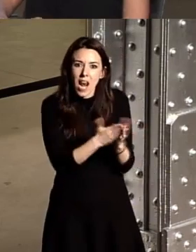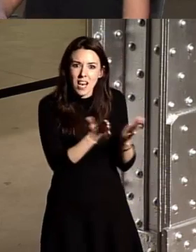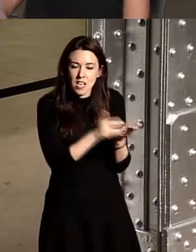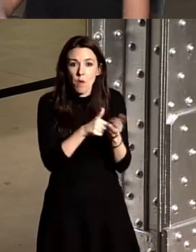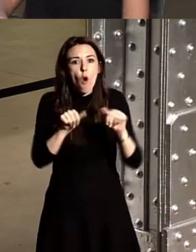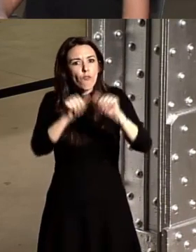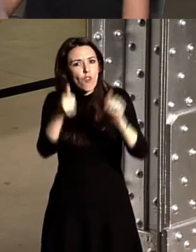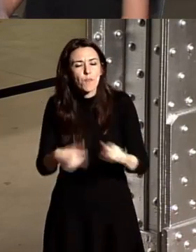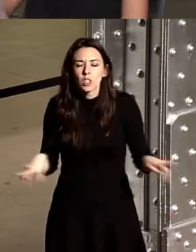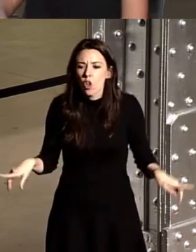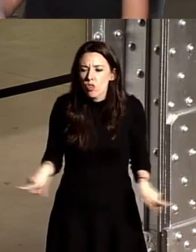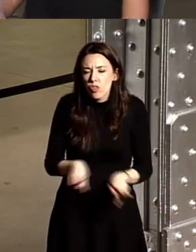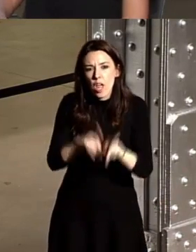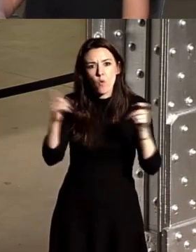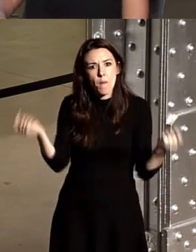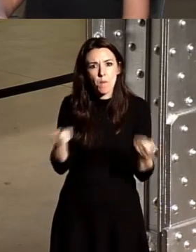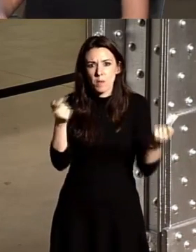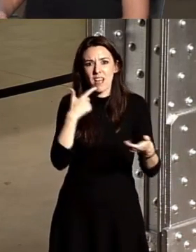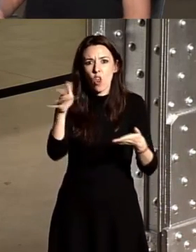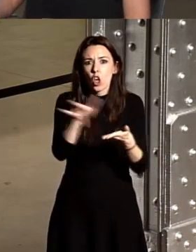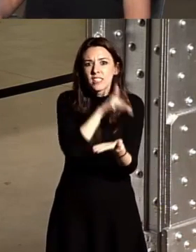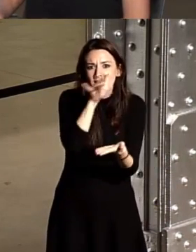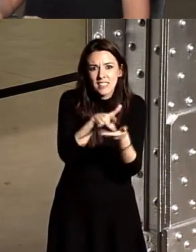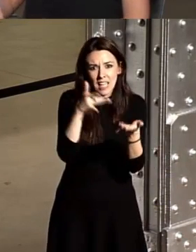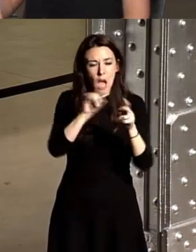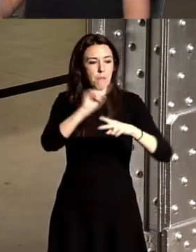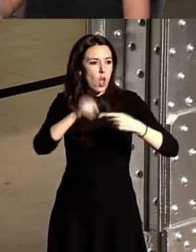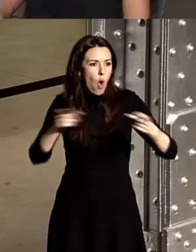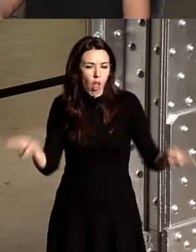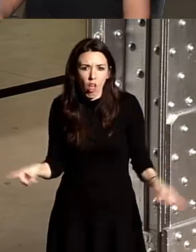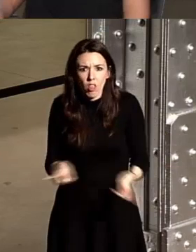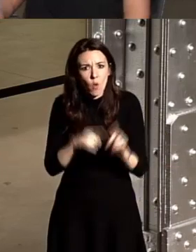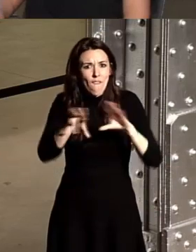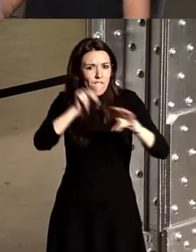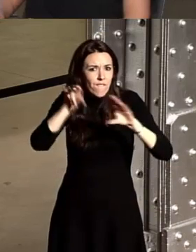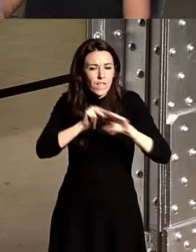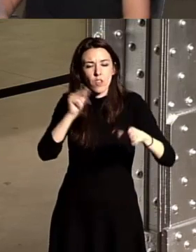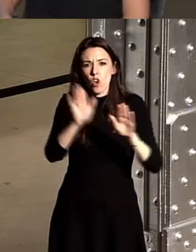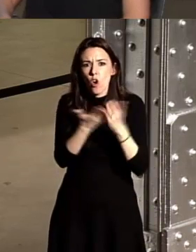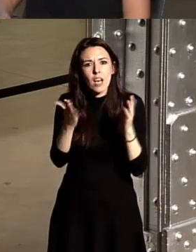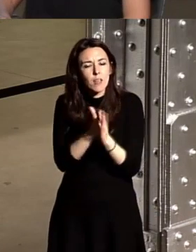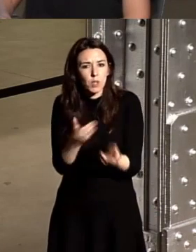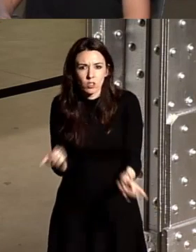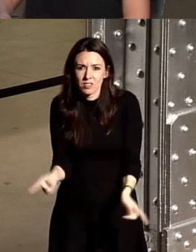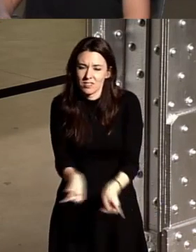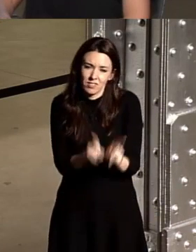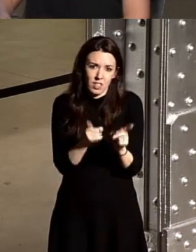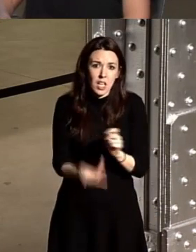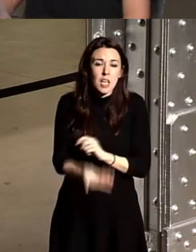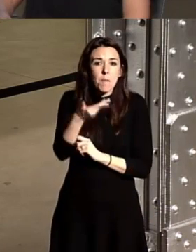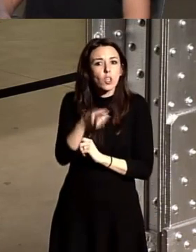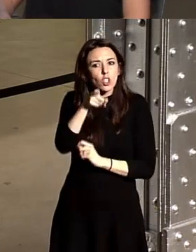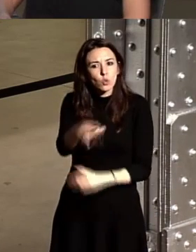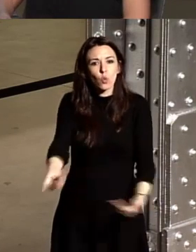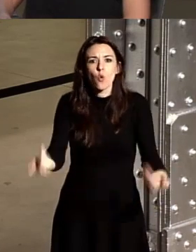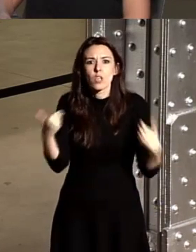igual que se publique en tablet o se publique en donde se publique, o en vídeo o en libro, da igual. Lo importante es que tú eres responsable